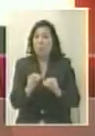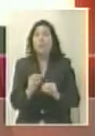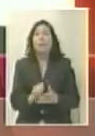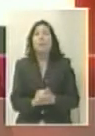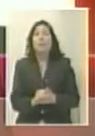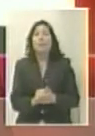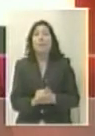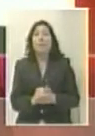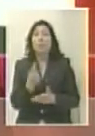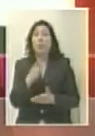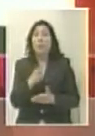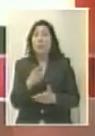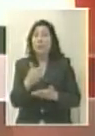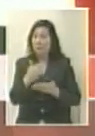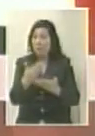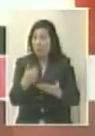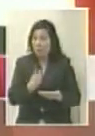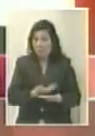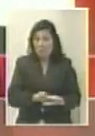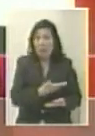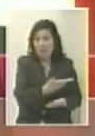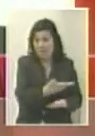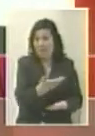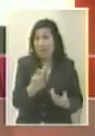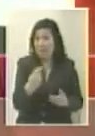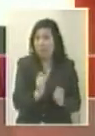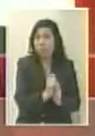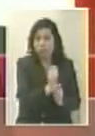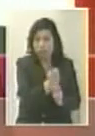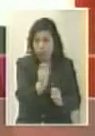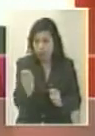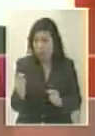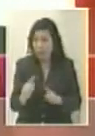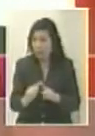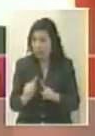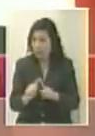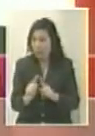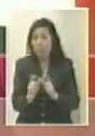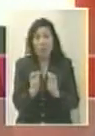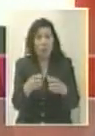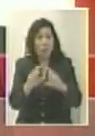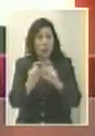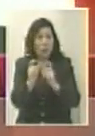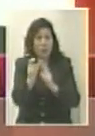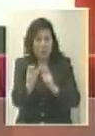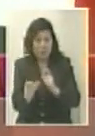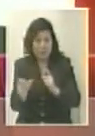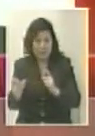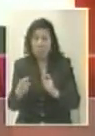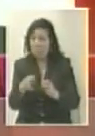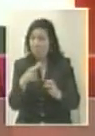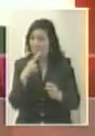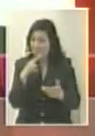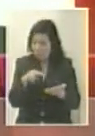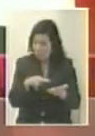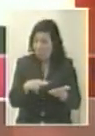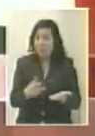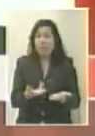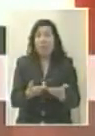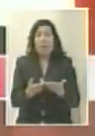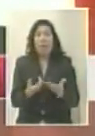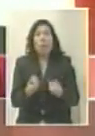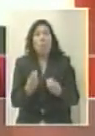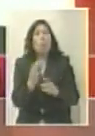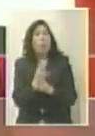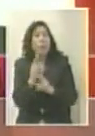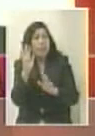marcha. Y por eso en las carpetas que les he alcanzado, señor presidente, a usted y a los congresistas de la comisión, ustedes pueden ver que está la Política Nacional